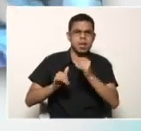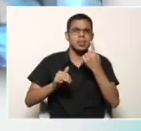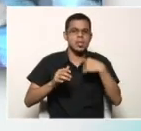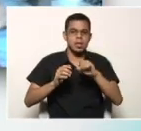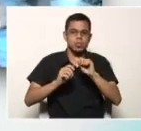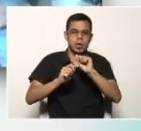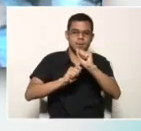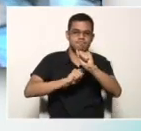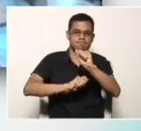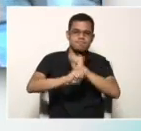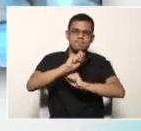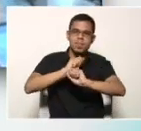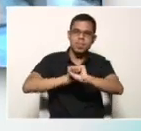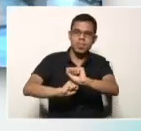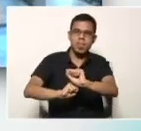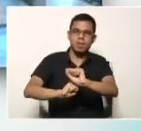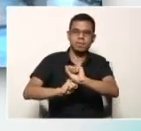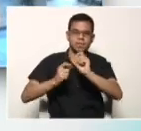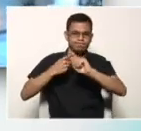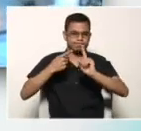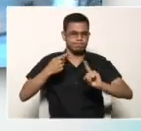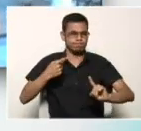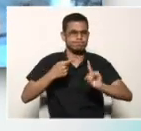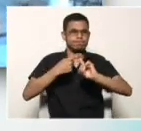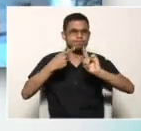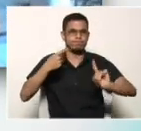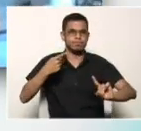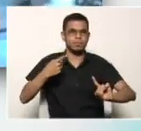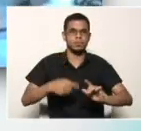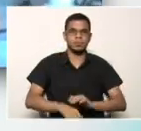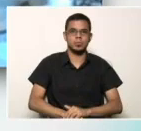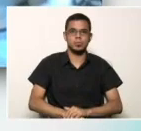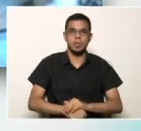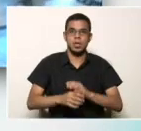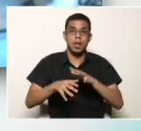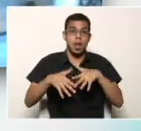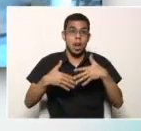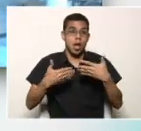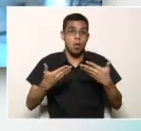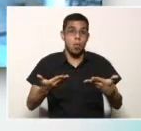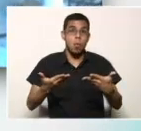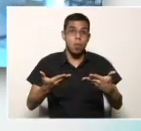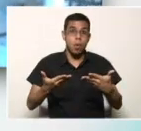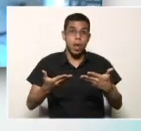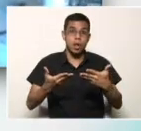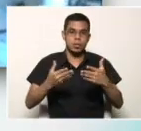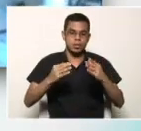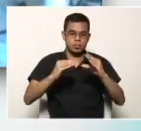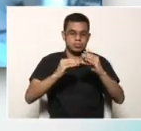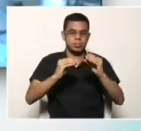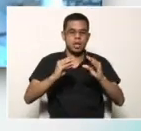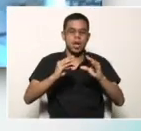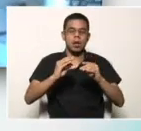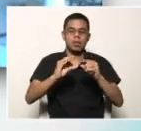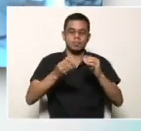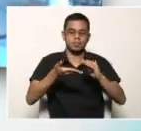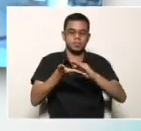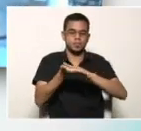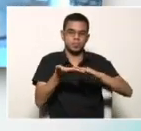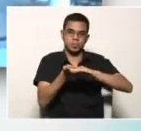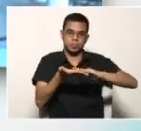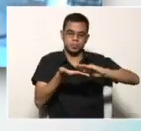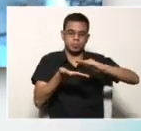que se encuentra acá, esta tarjeta electrónica, va de alguna manera a regular la temperatura que es transmitida